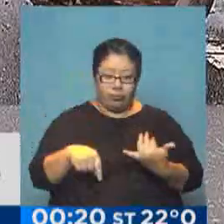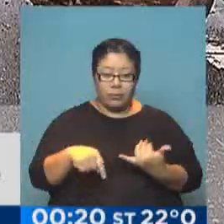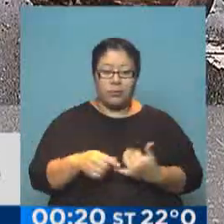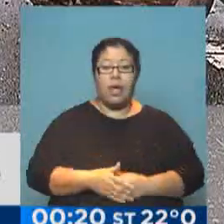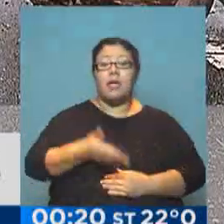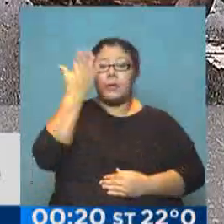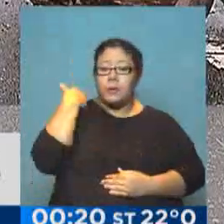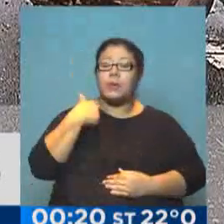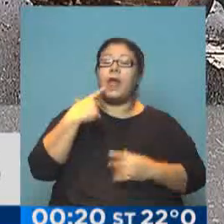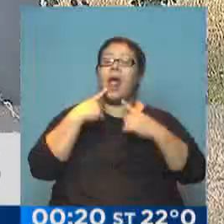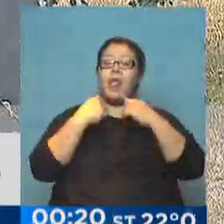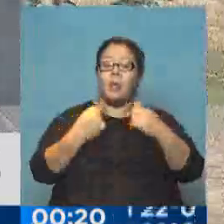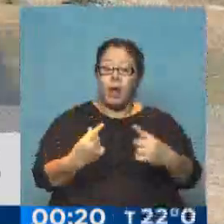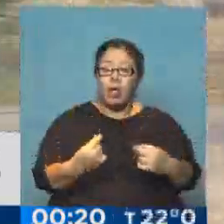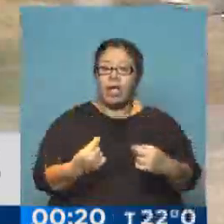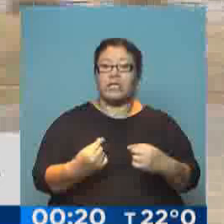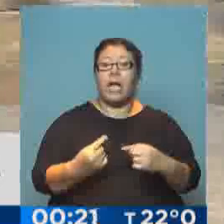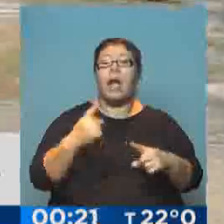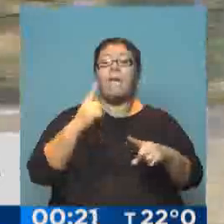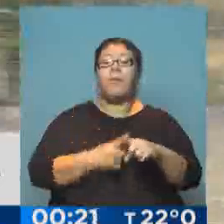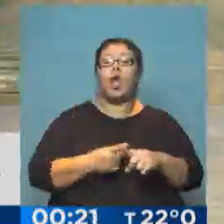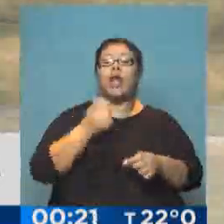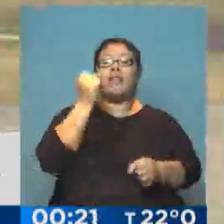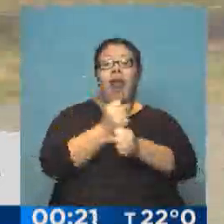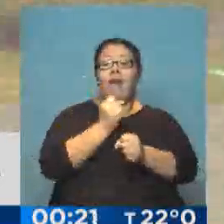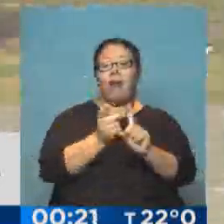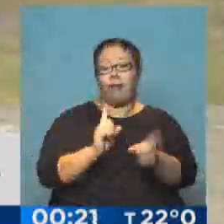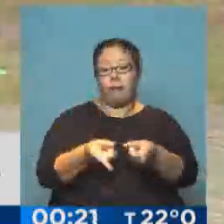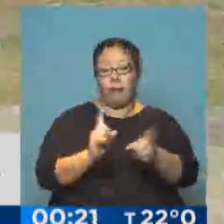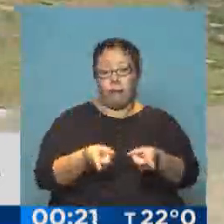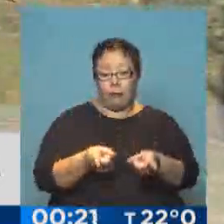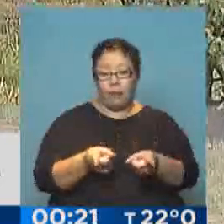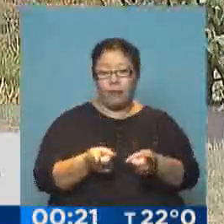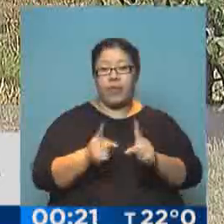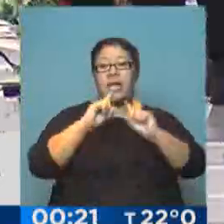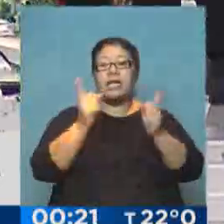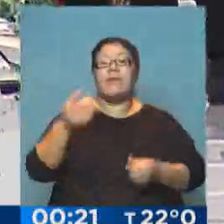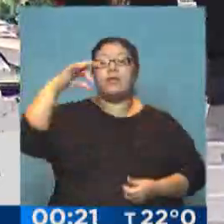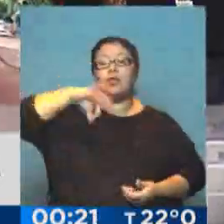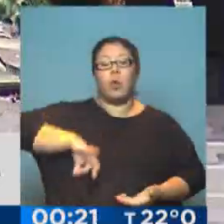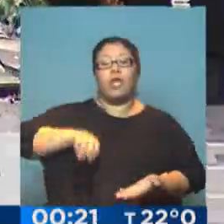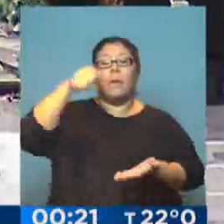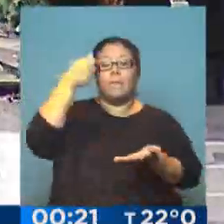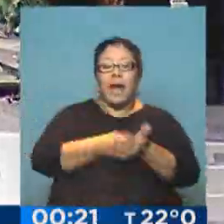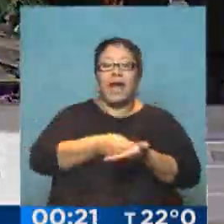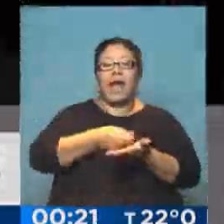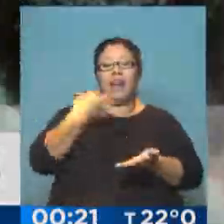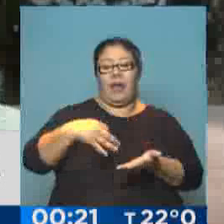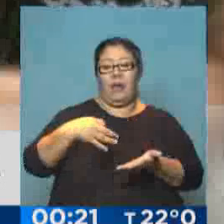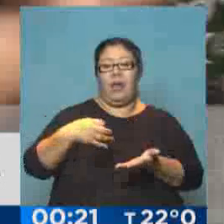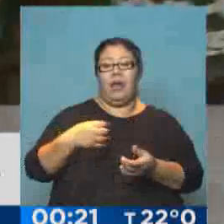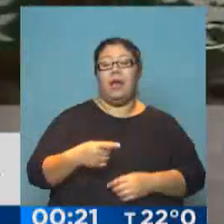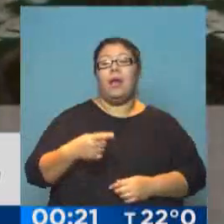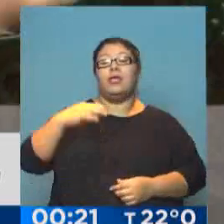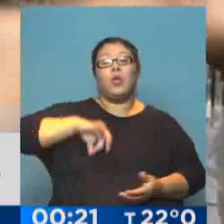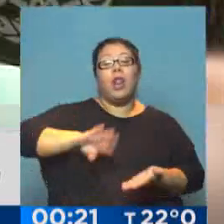protesta, reclamando por la conservación de sus puestos de trabajo y por el pago de sueldos adeudados. Mirá el